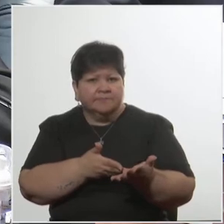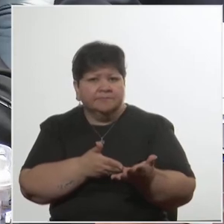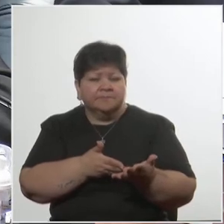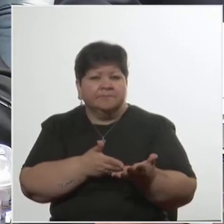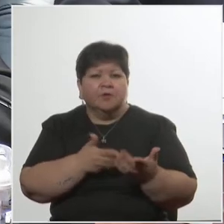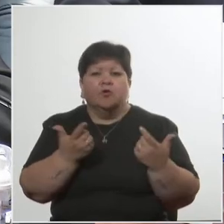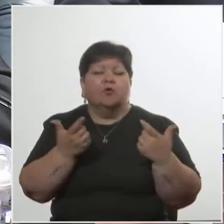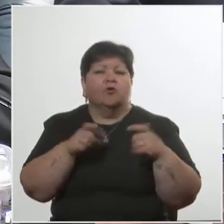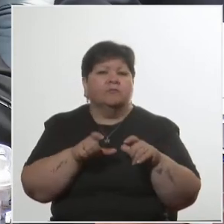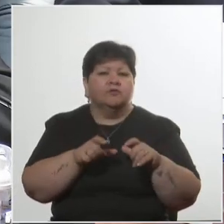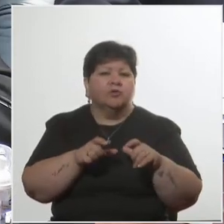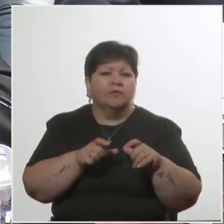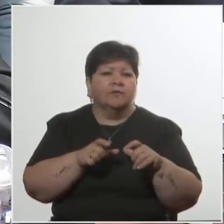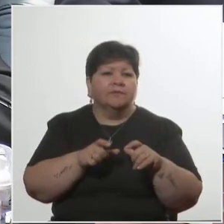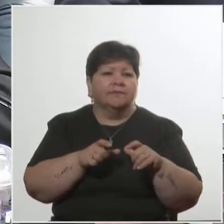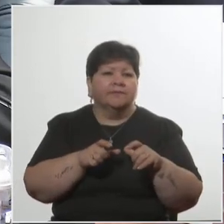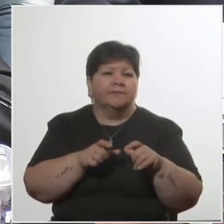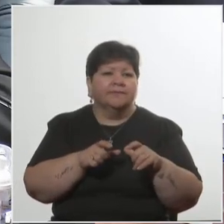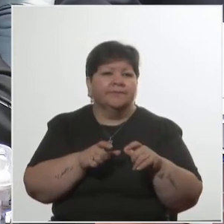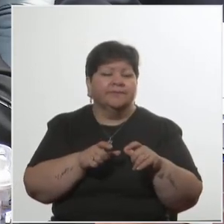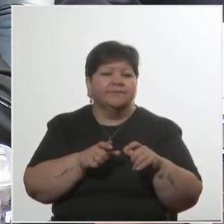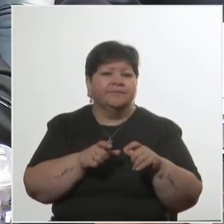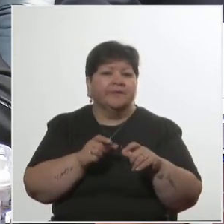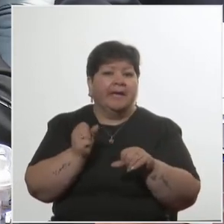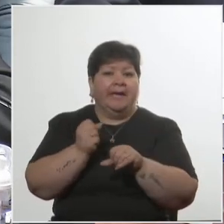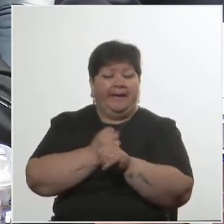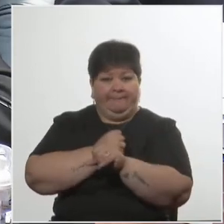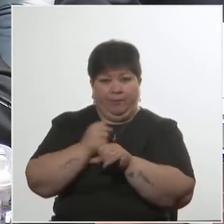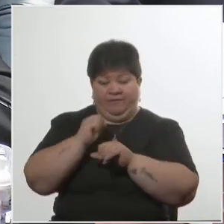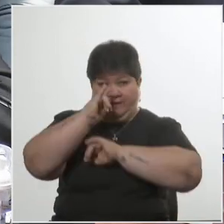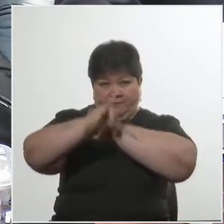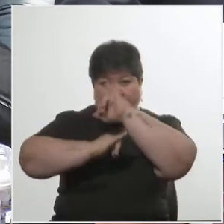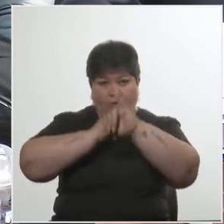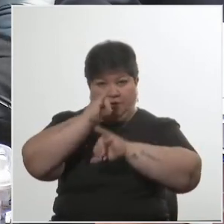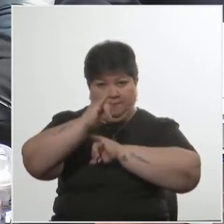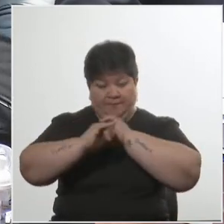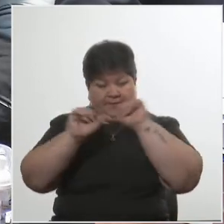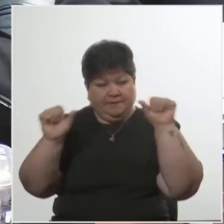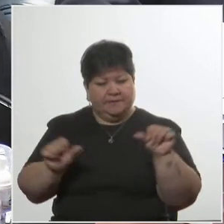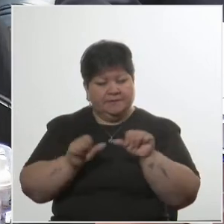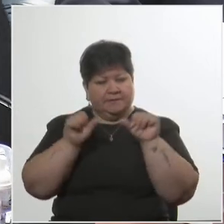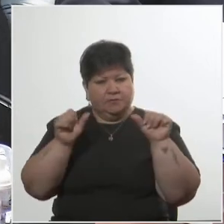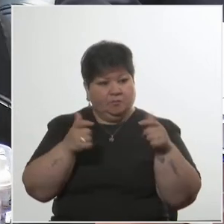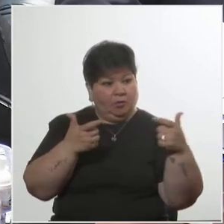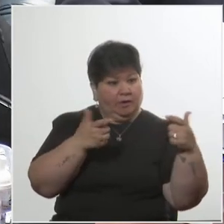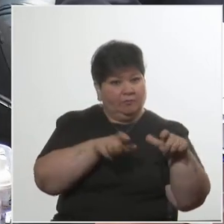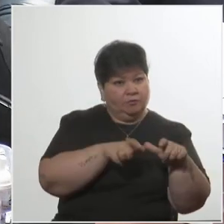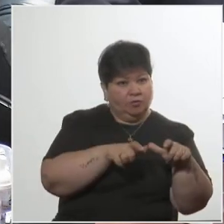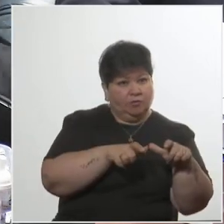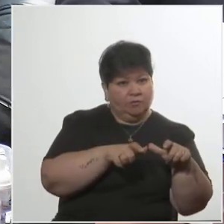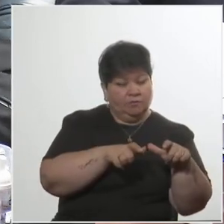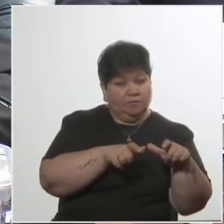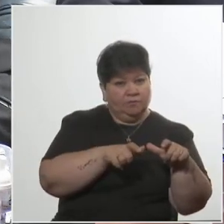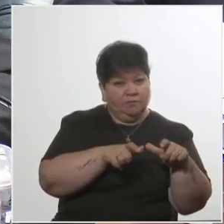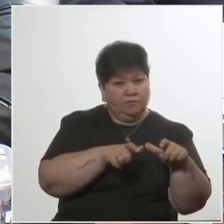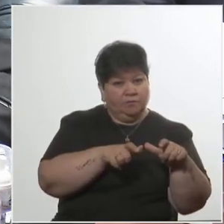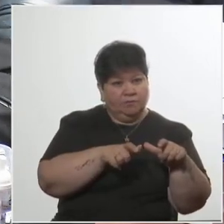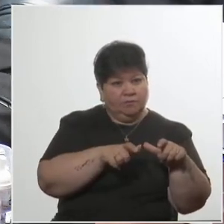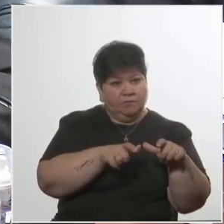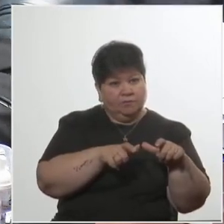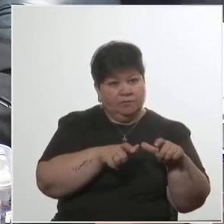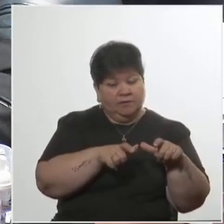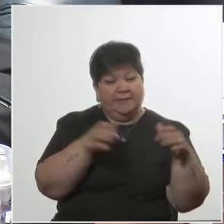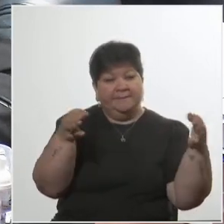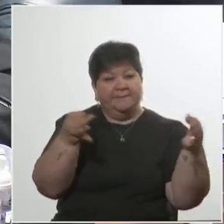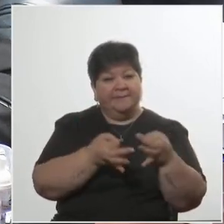la comisión aprueba el informe elaborado por la comisión de por la